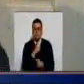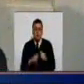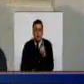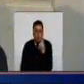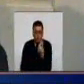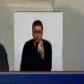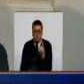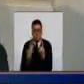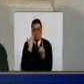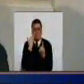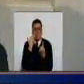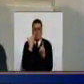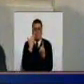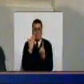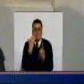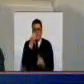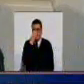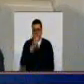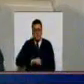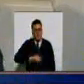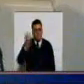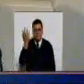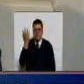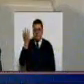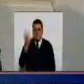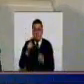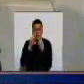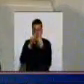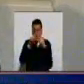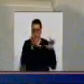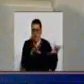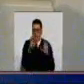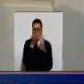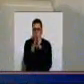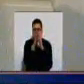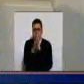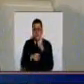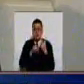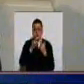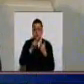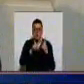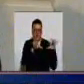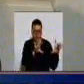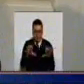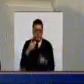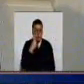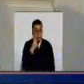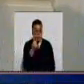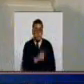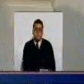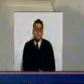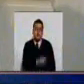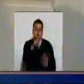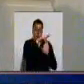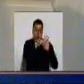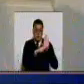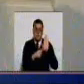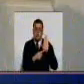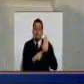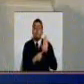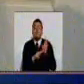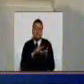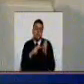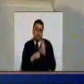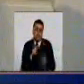Hecho dos. De acuerdo con el gobierno, el reglamento de la subasta permitía la subasta de